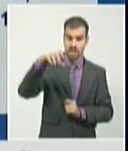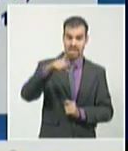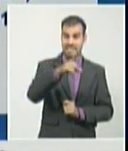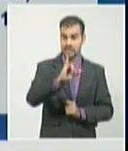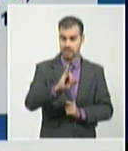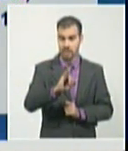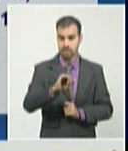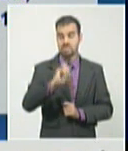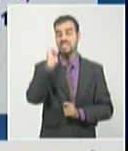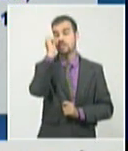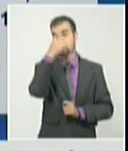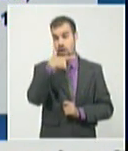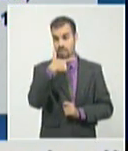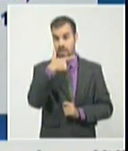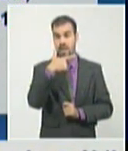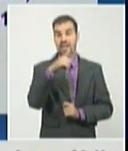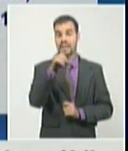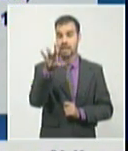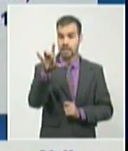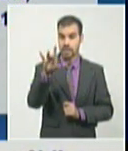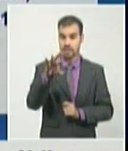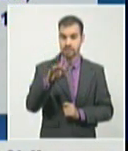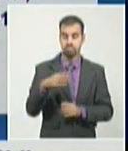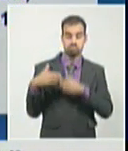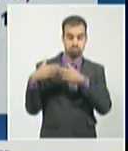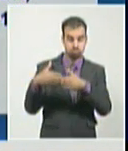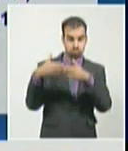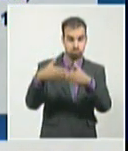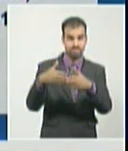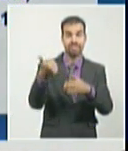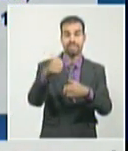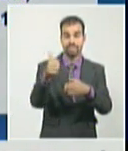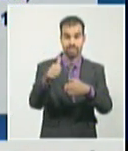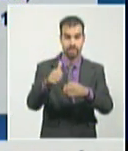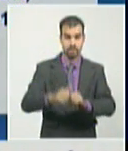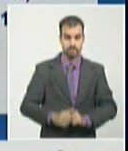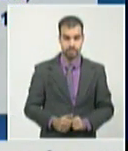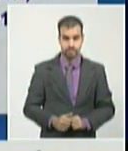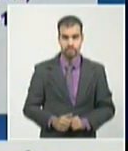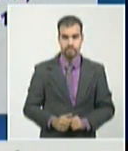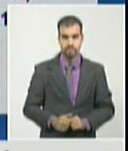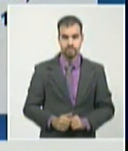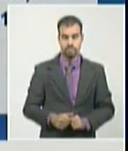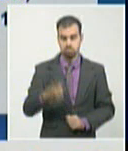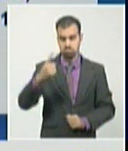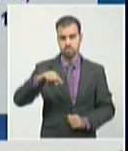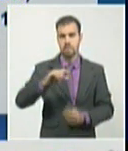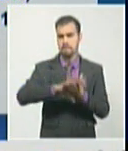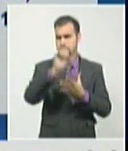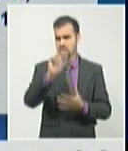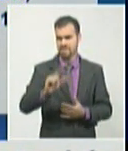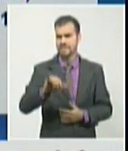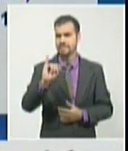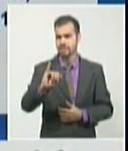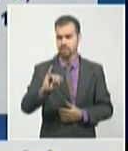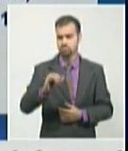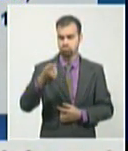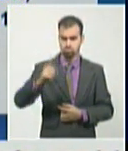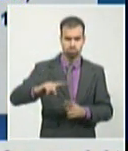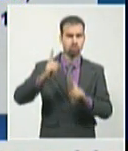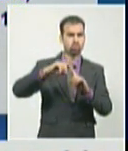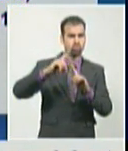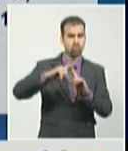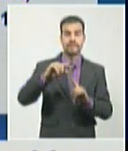ávila 15 de granma 10 de mayabeque 6 de las lunas 3